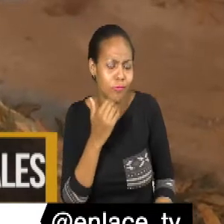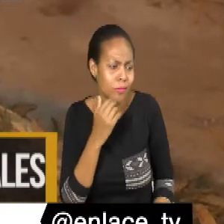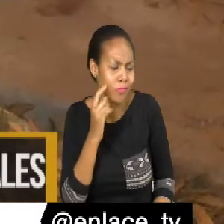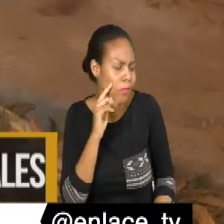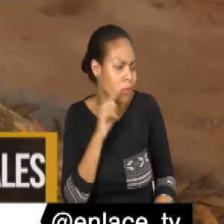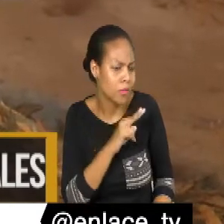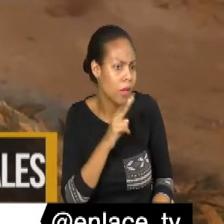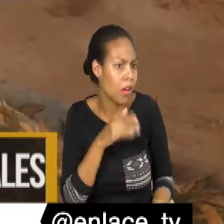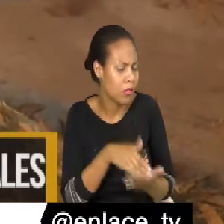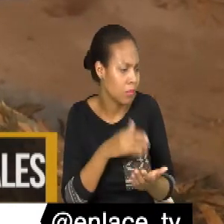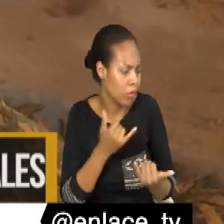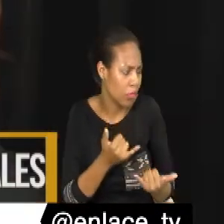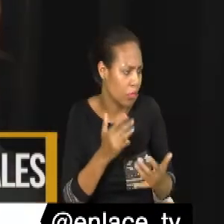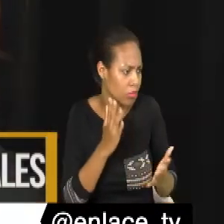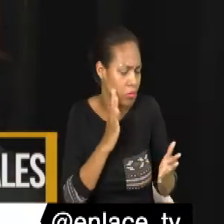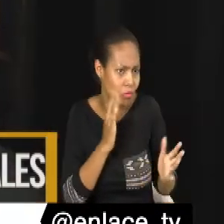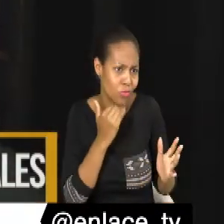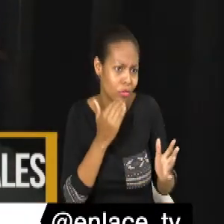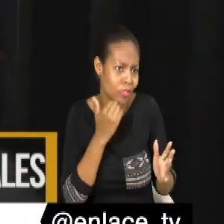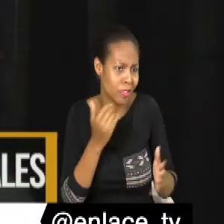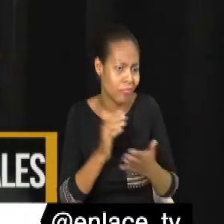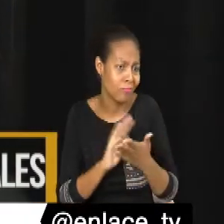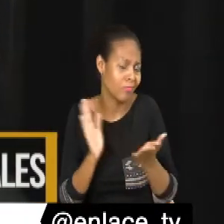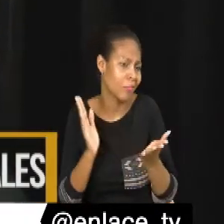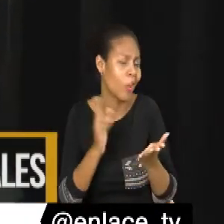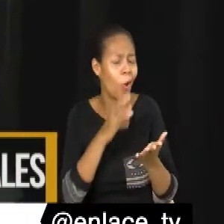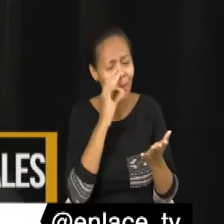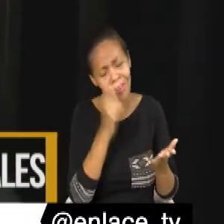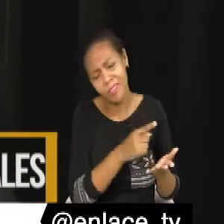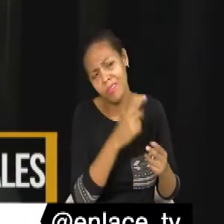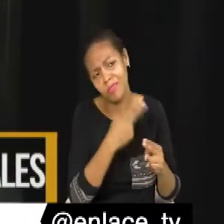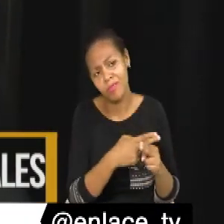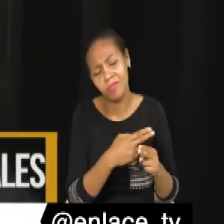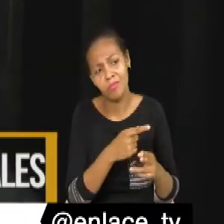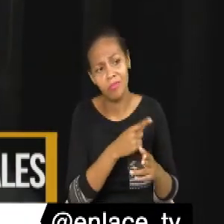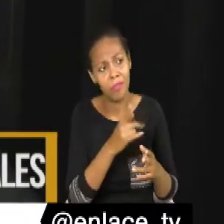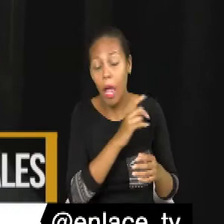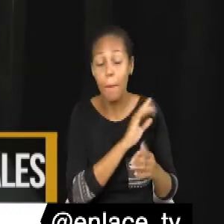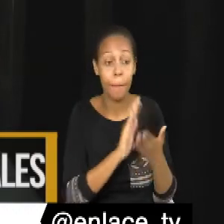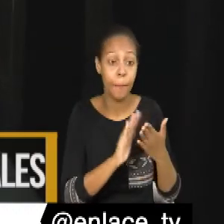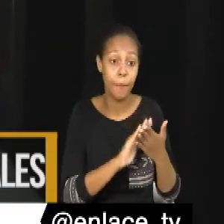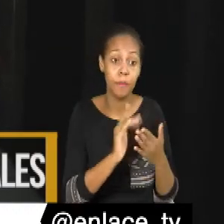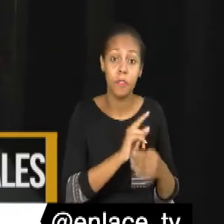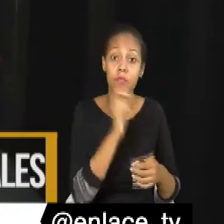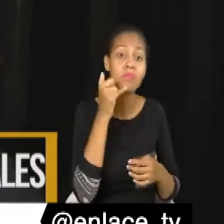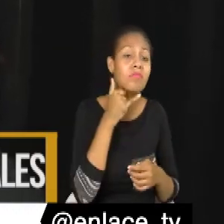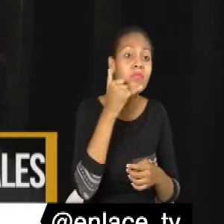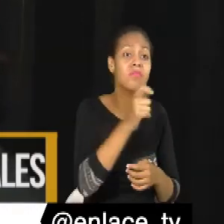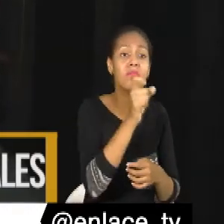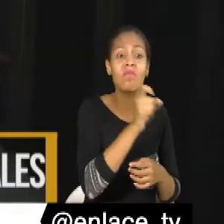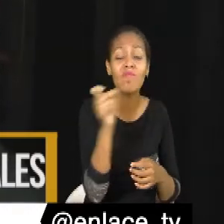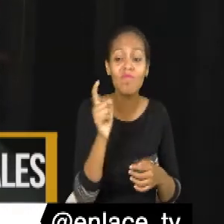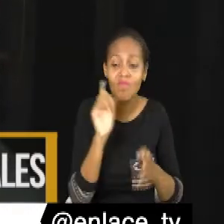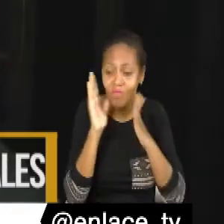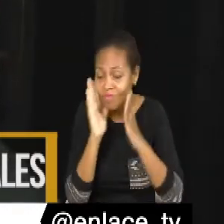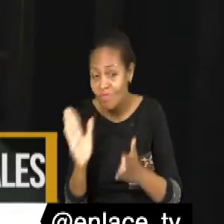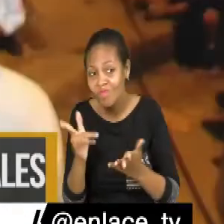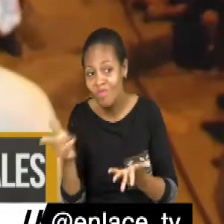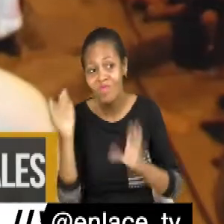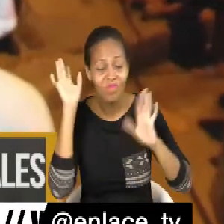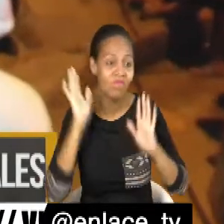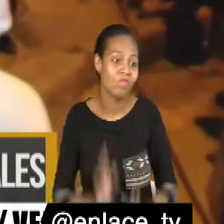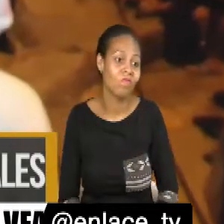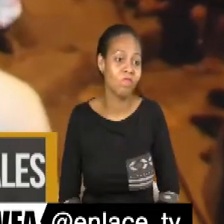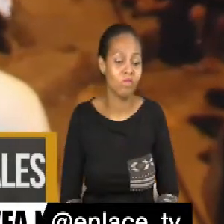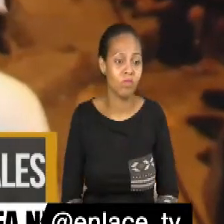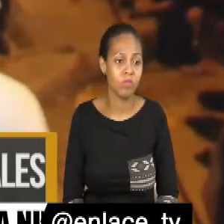entonces pues ahorita vamos a ver si se llama a la gente competente para que vengan y hagan la revisión de tal fin.